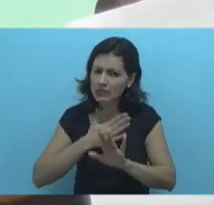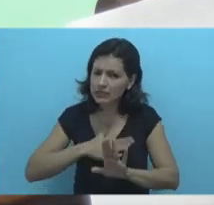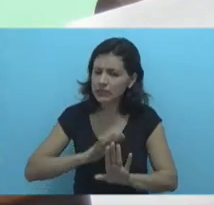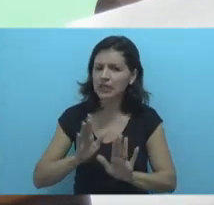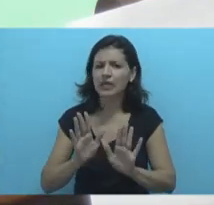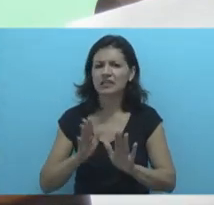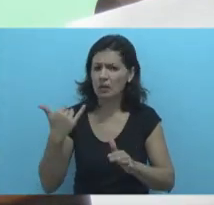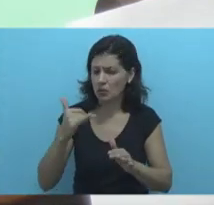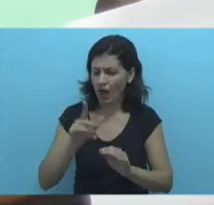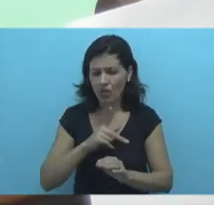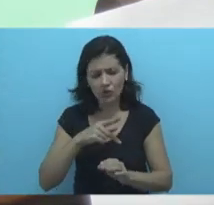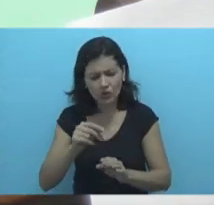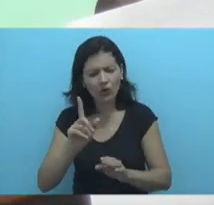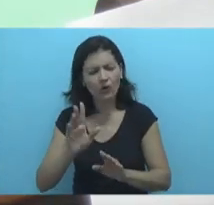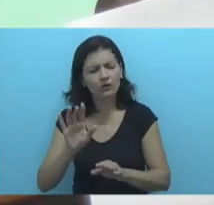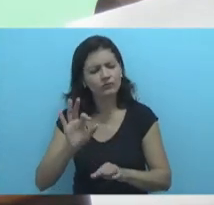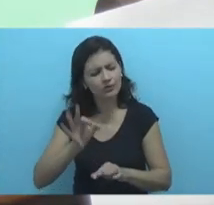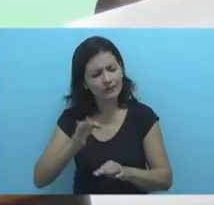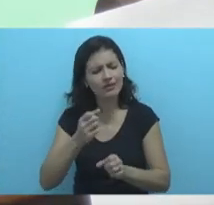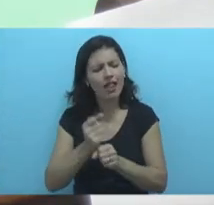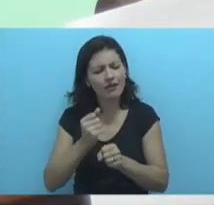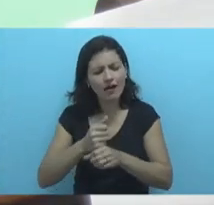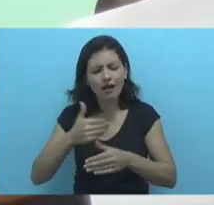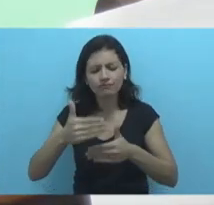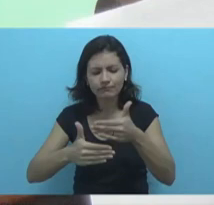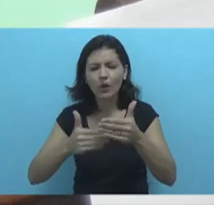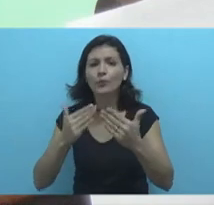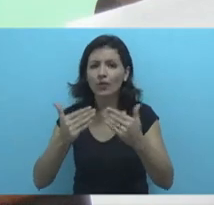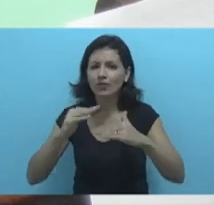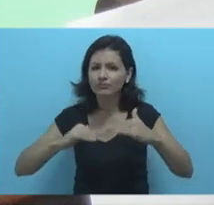construir para adelante, es la marca de este Miguel